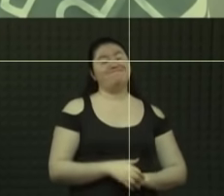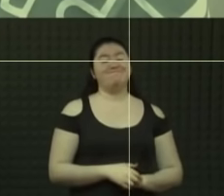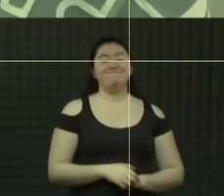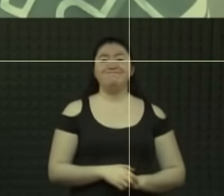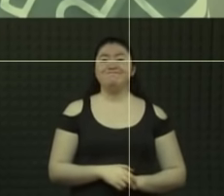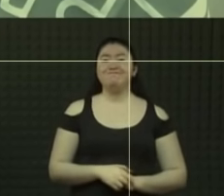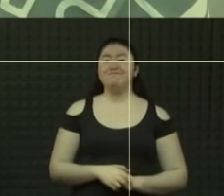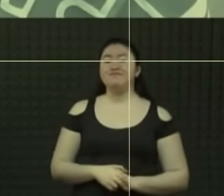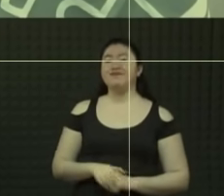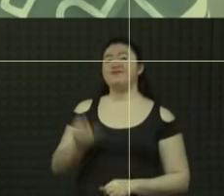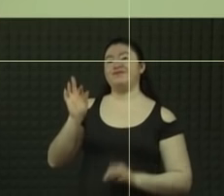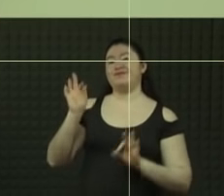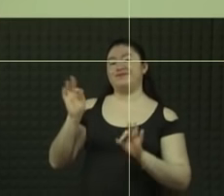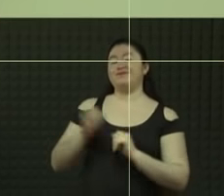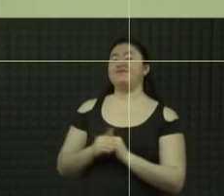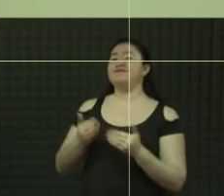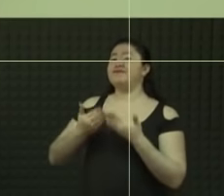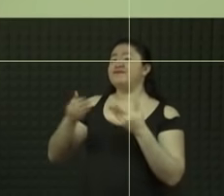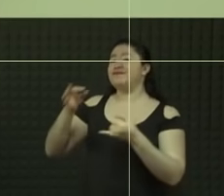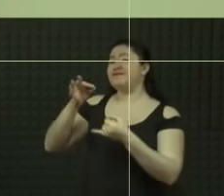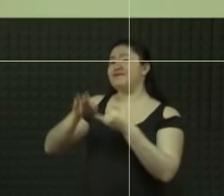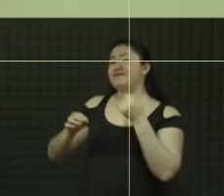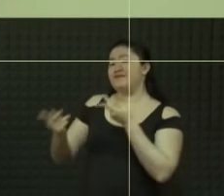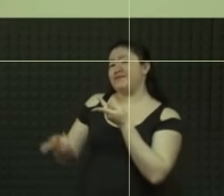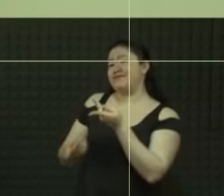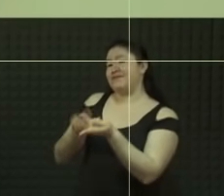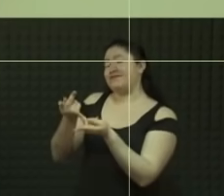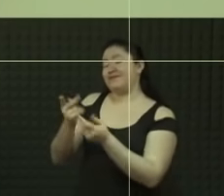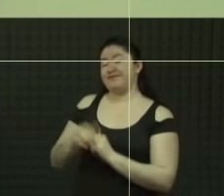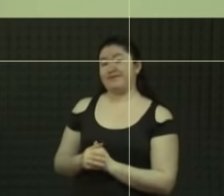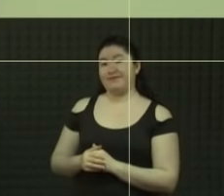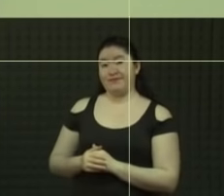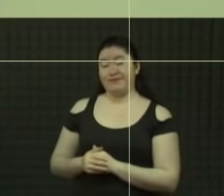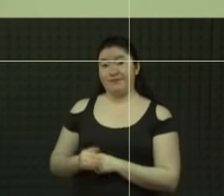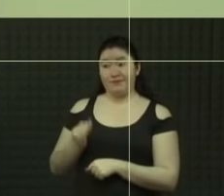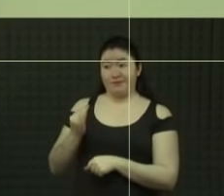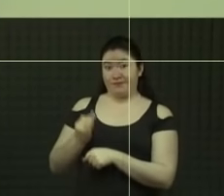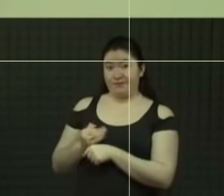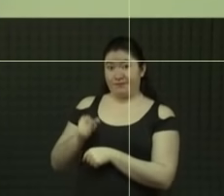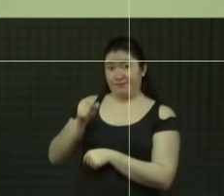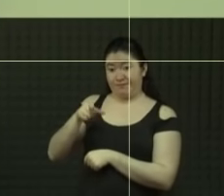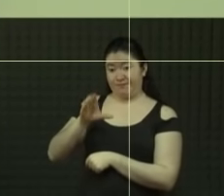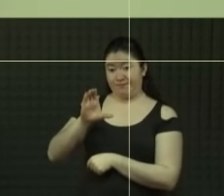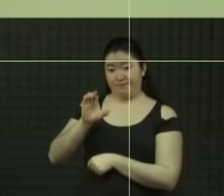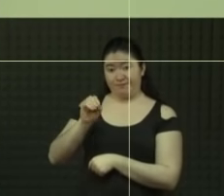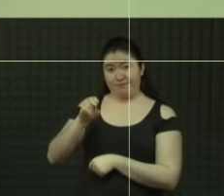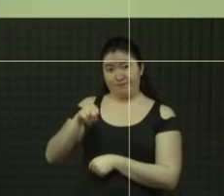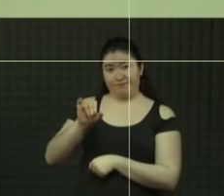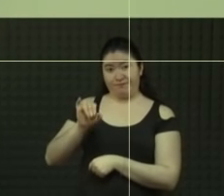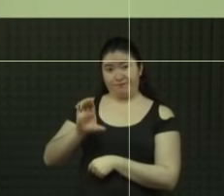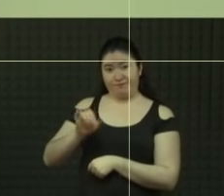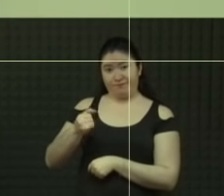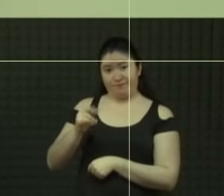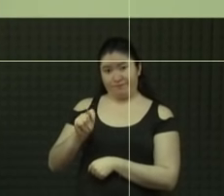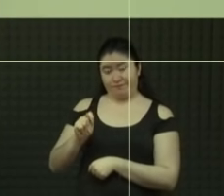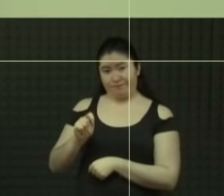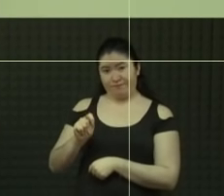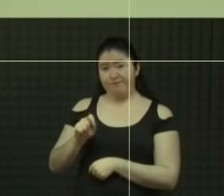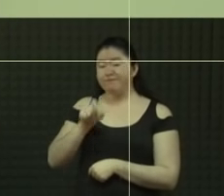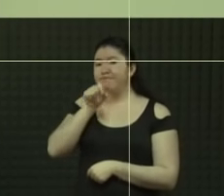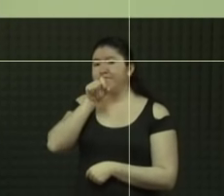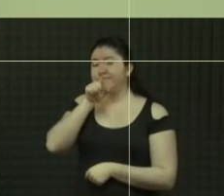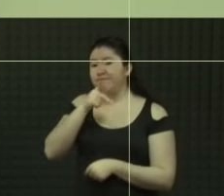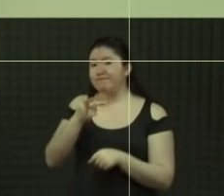Perfecto. Y por último, doctora, pues preguntarle con todo lo que está sucediendo en el CONACYT, también debido a